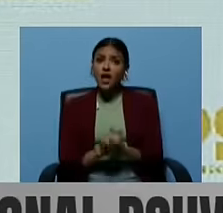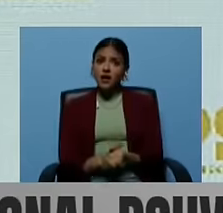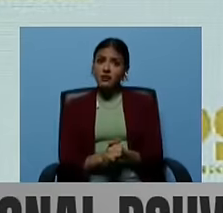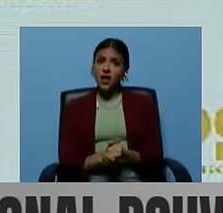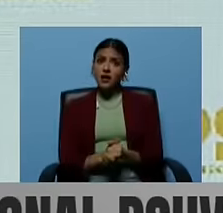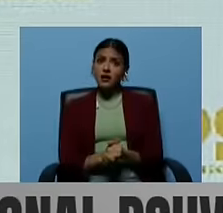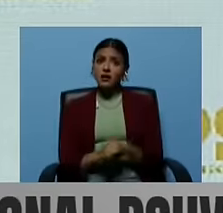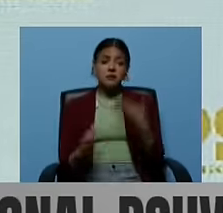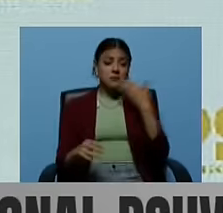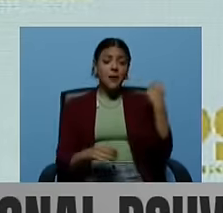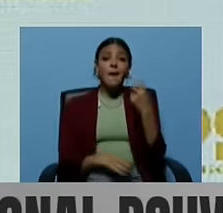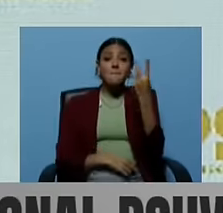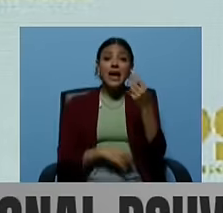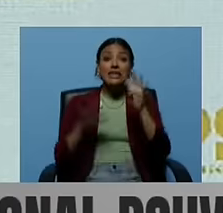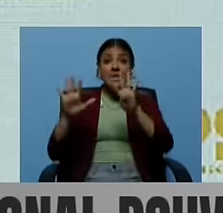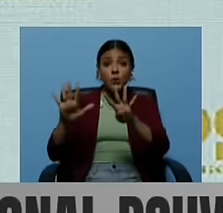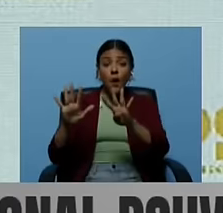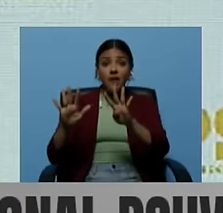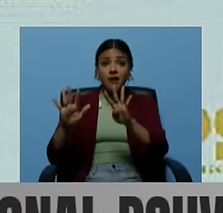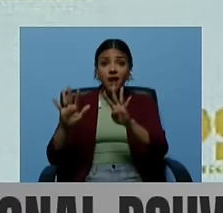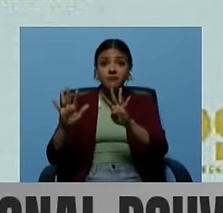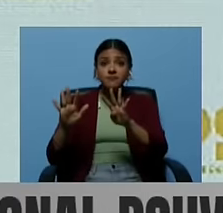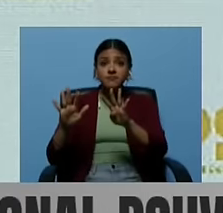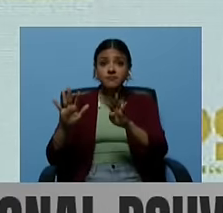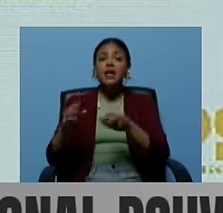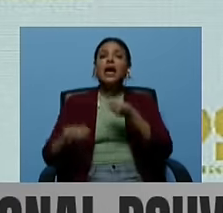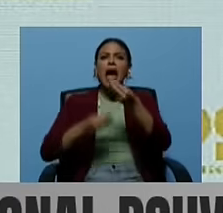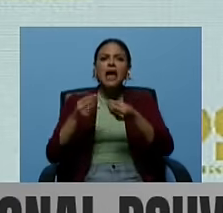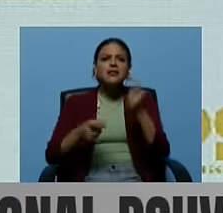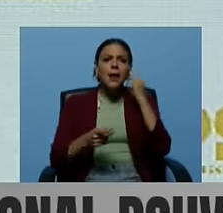El 29 era